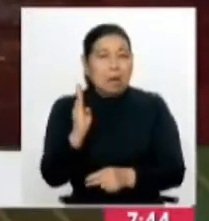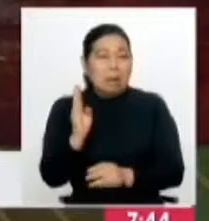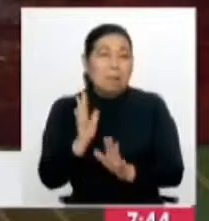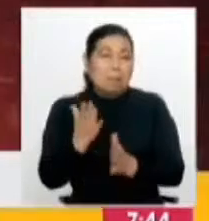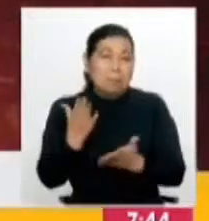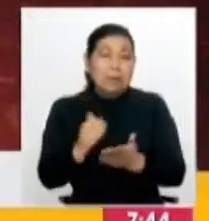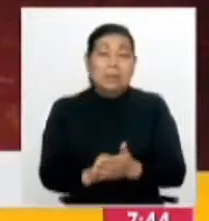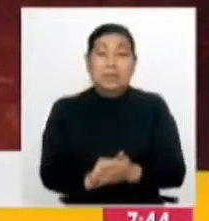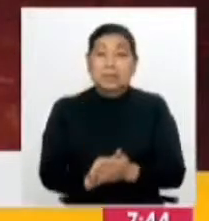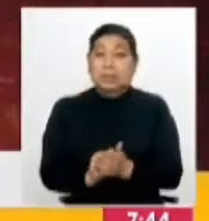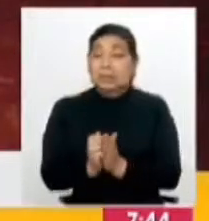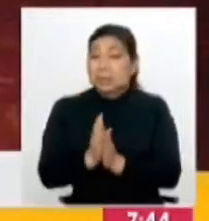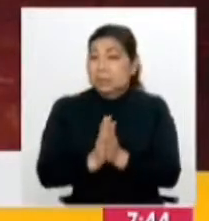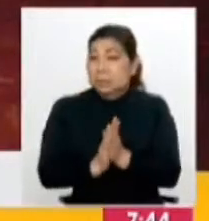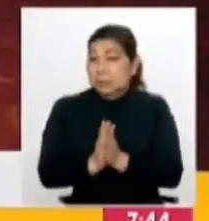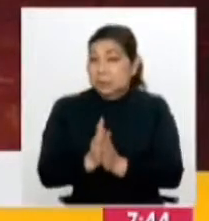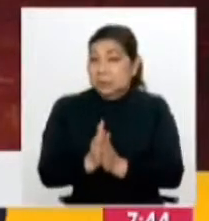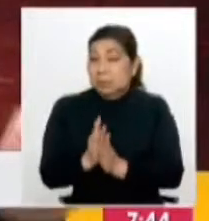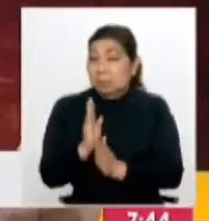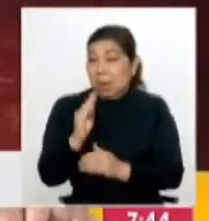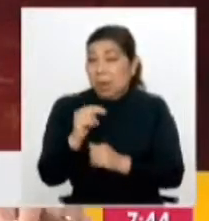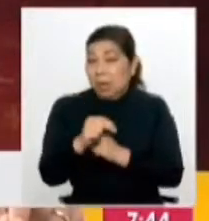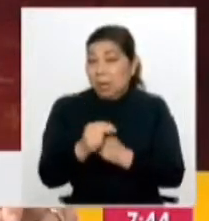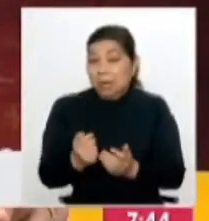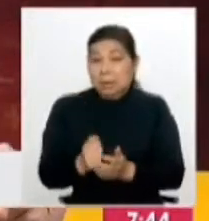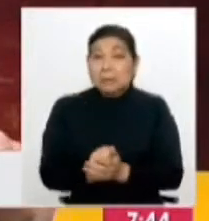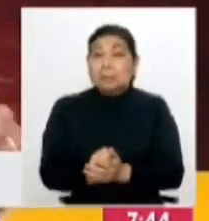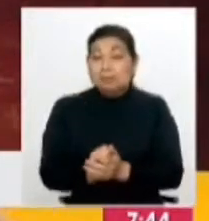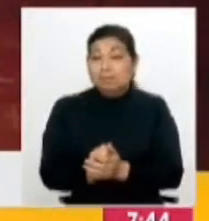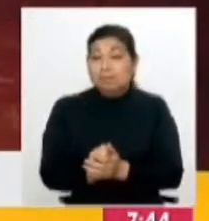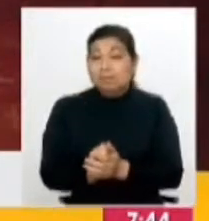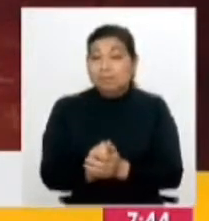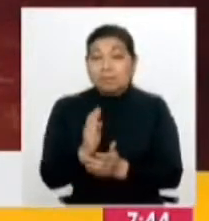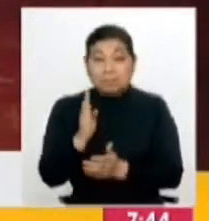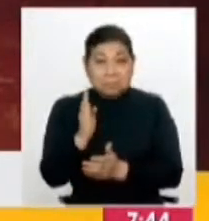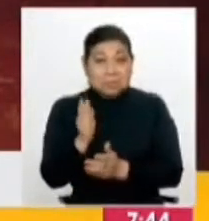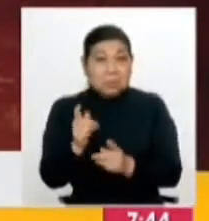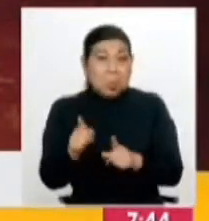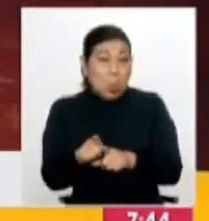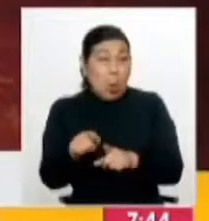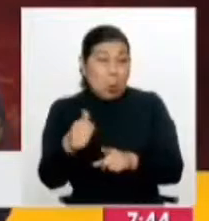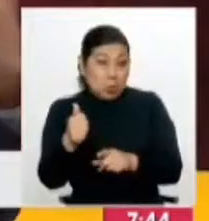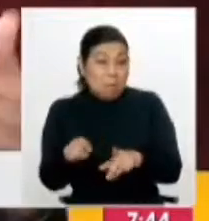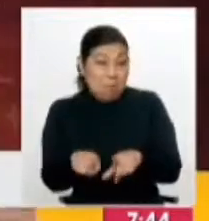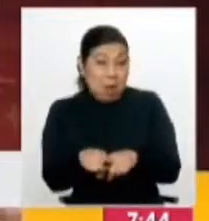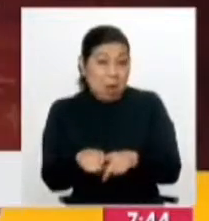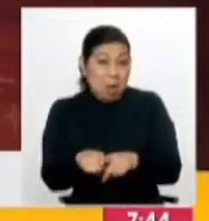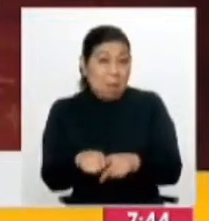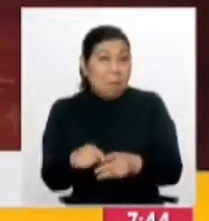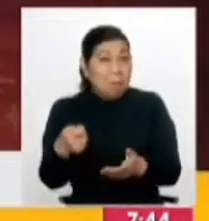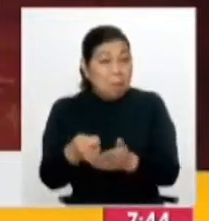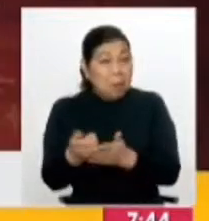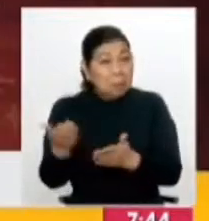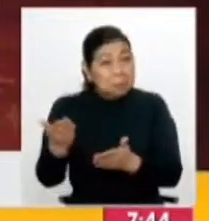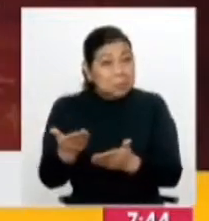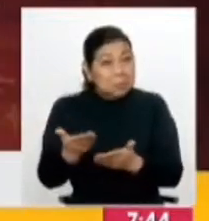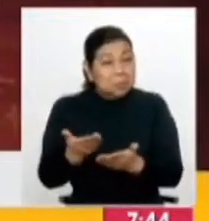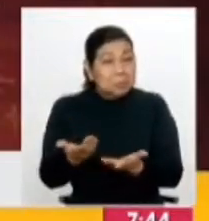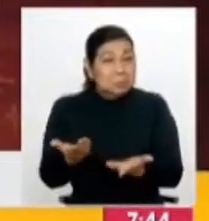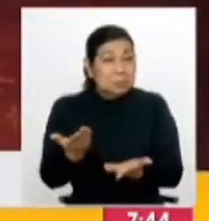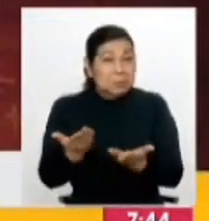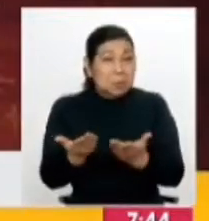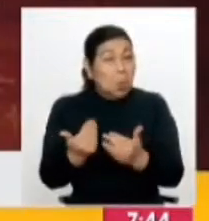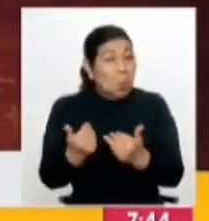privada. ¿Es atractiva la banca, el Banco de la Nación, para la banca privada, para la banca privada? O sea, ellos compran deudas, por ejemplo, o sea, ¿funciona